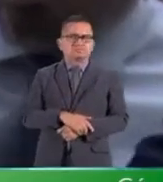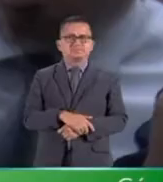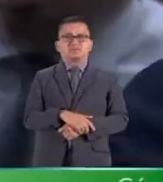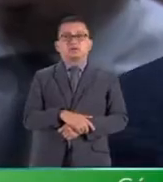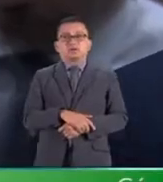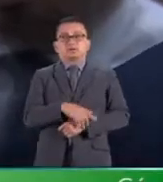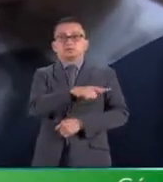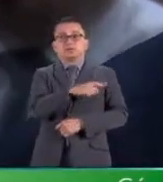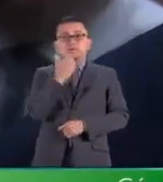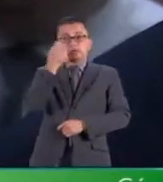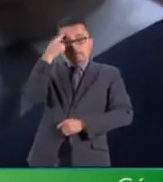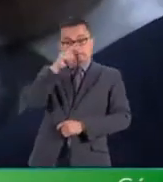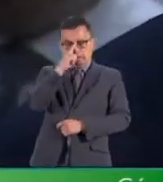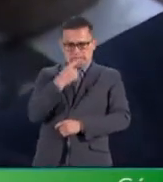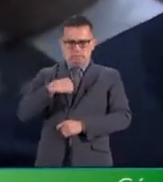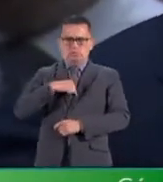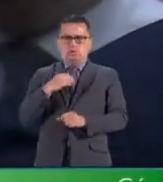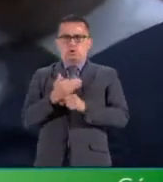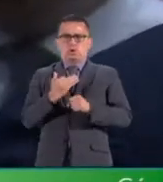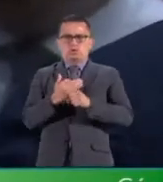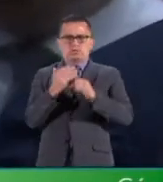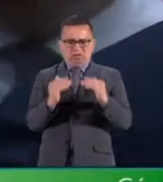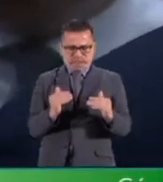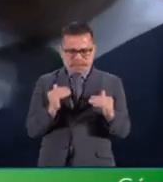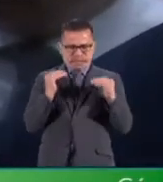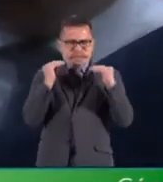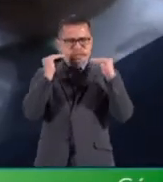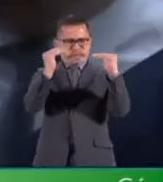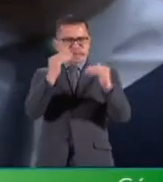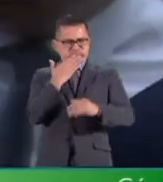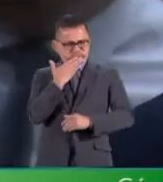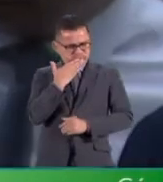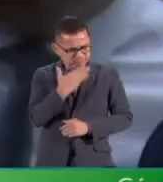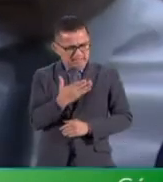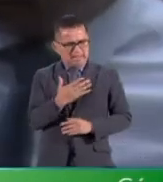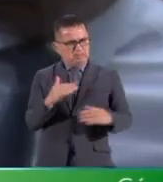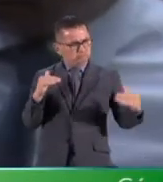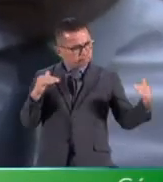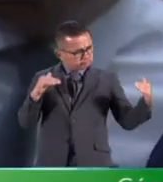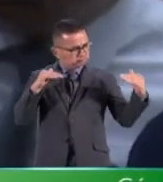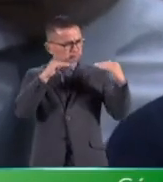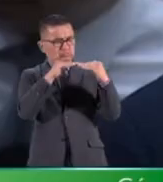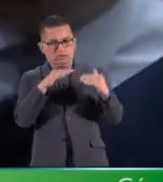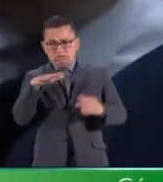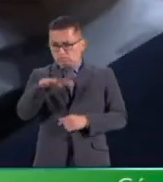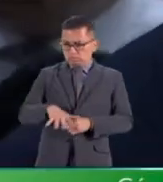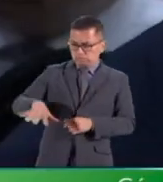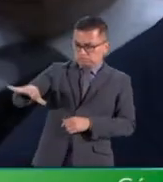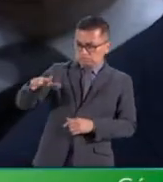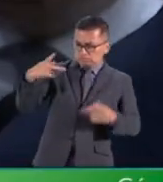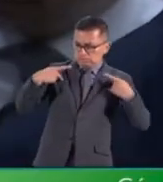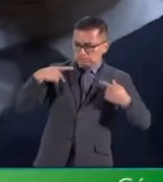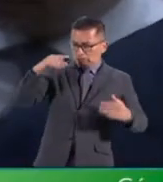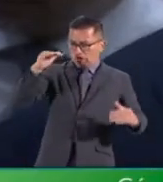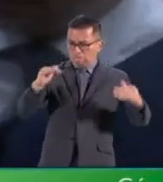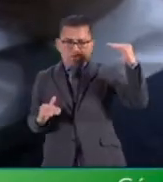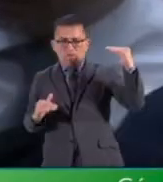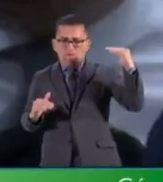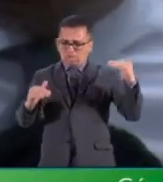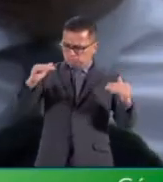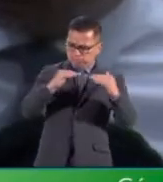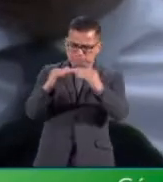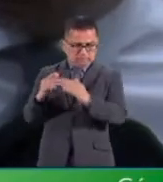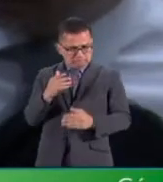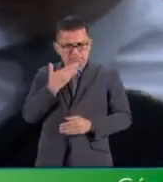la oportunidad histórica que tenemos de saldar nuestras abismales diferencias, nuestra deuda con las víctimas de